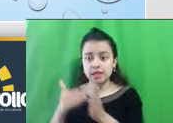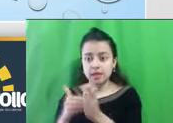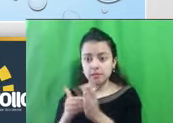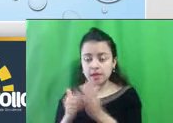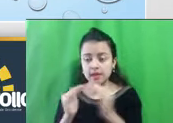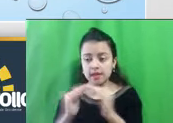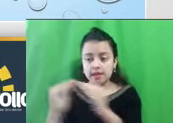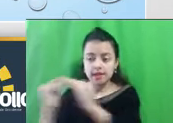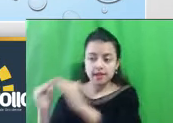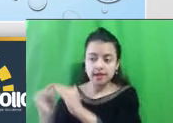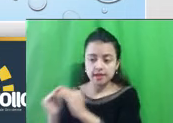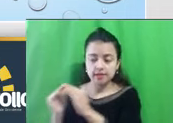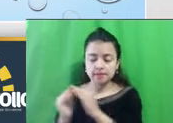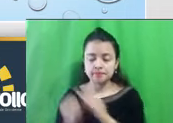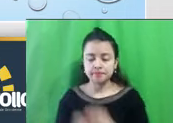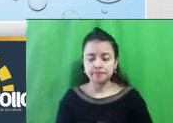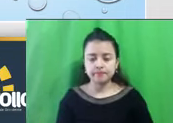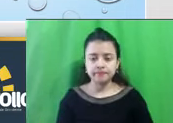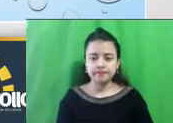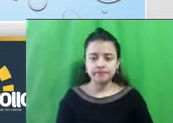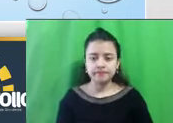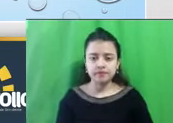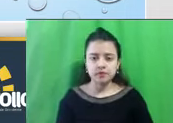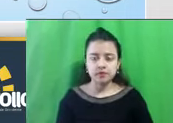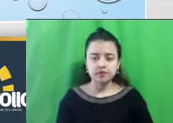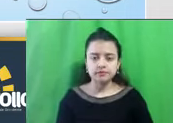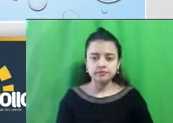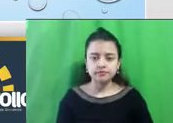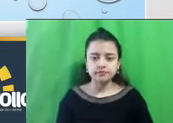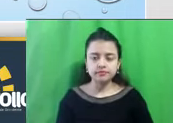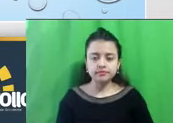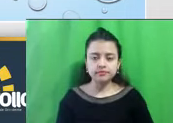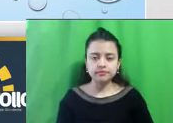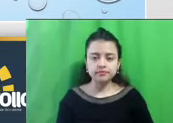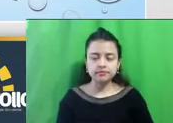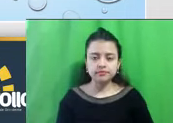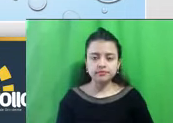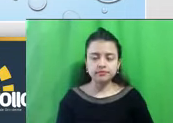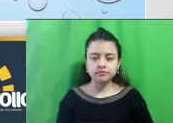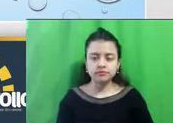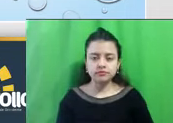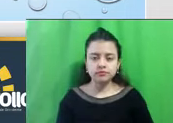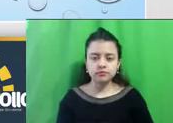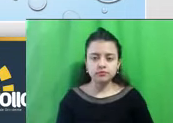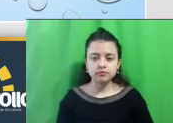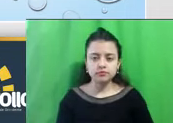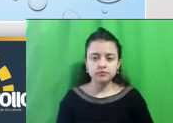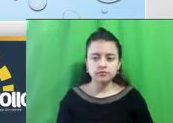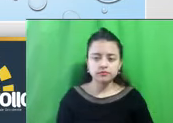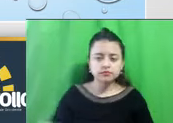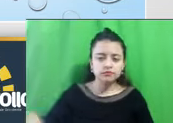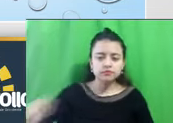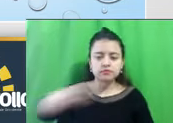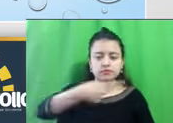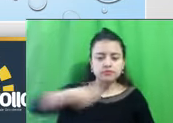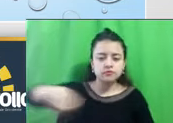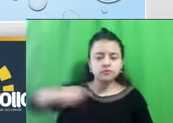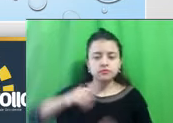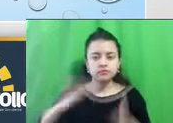servicio, que están distribuidos más o menos en un 31% en estrato